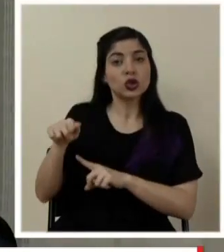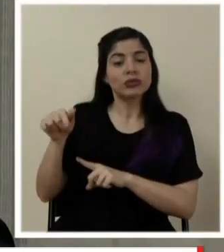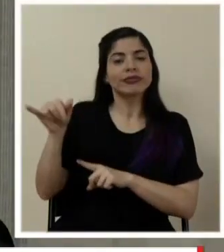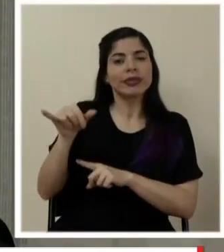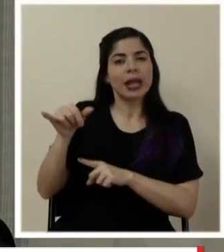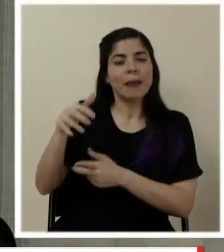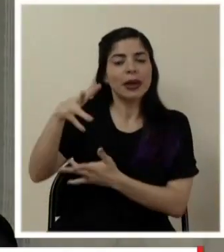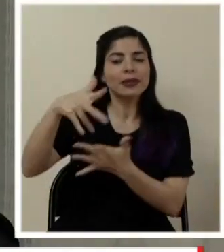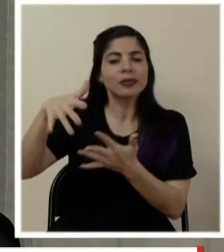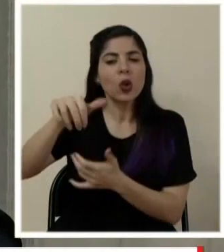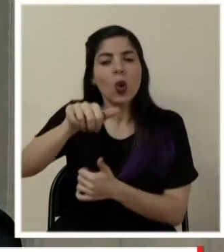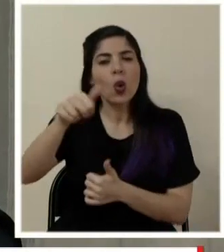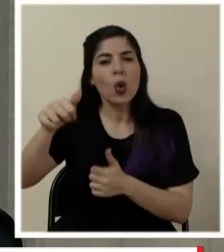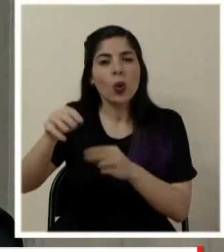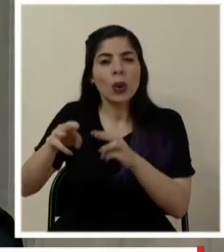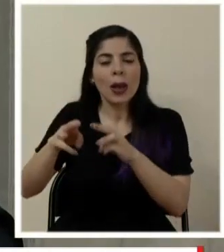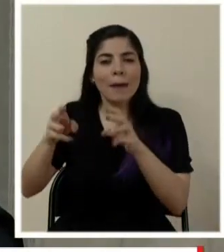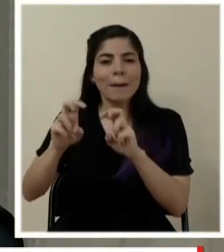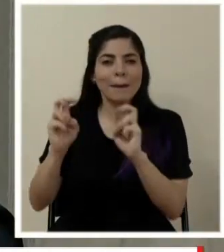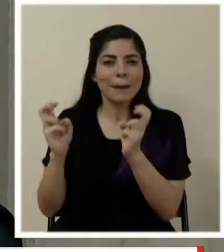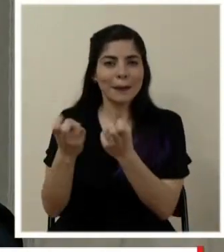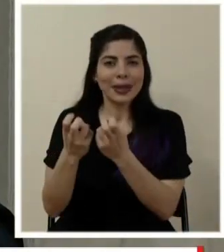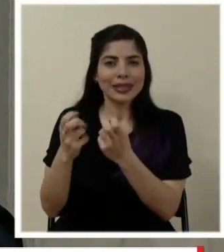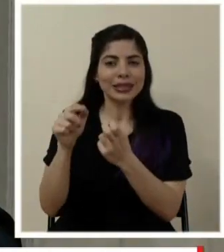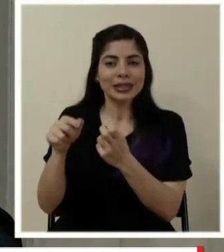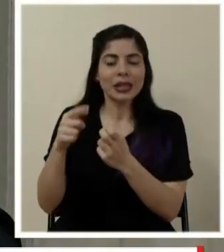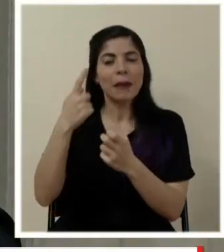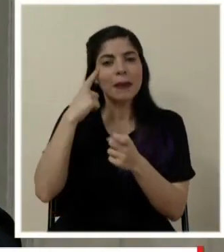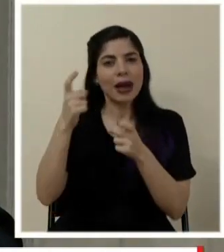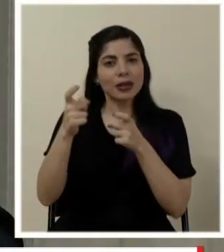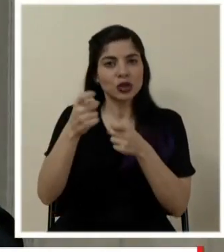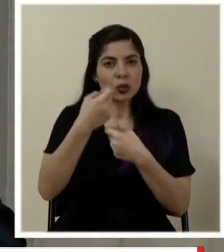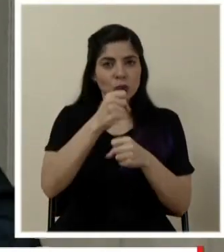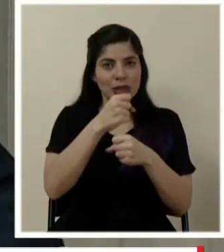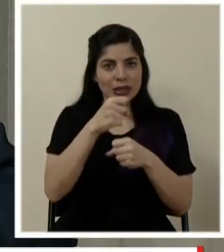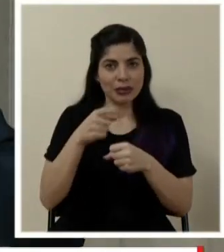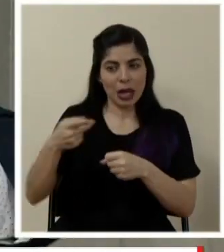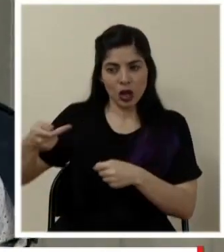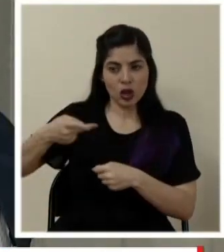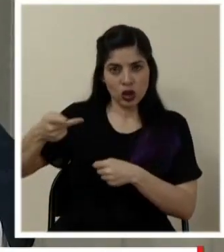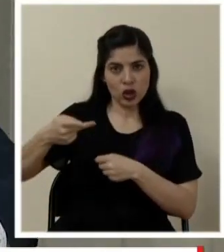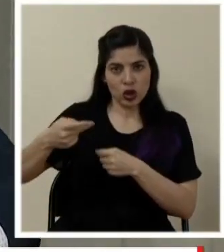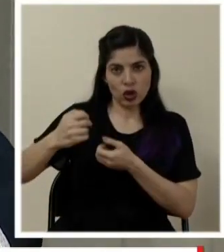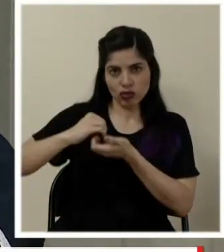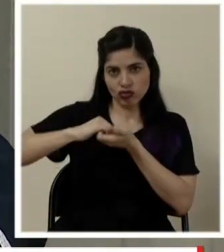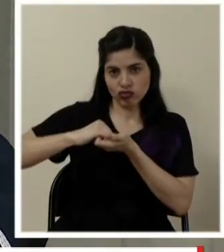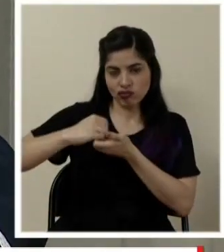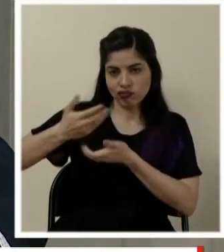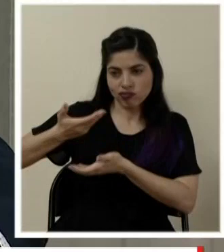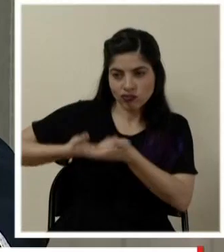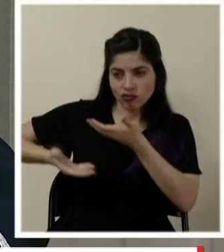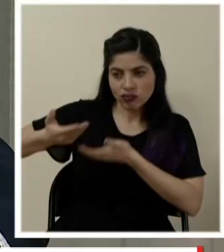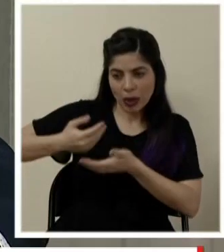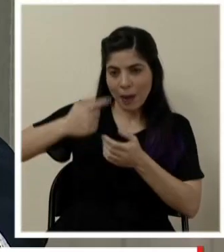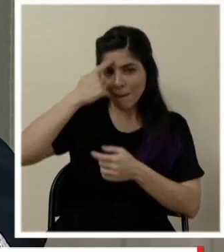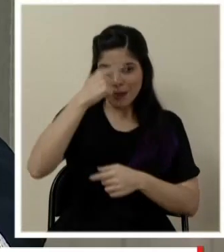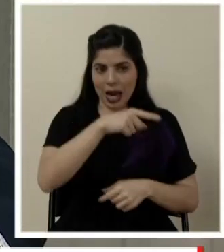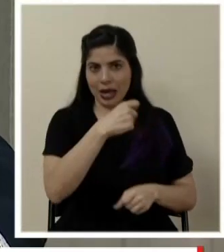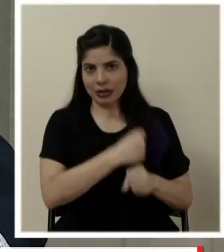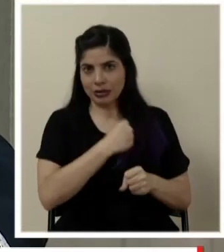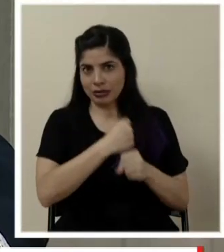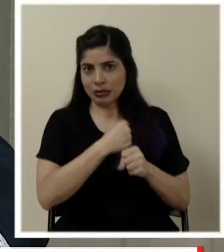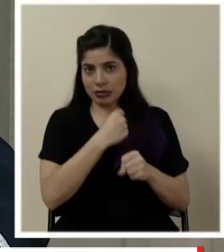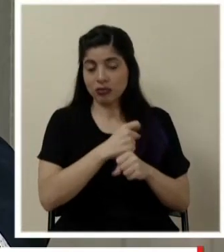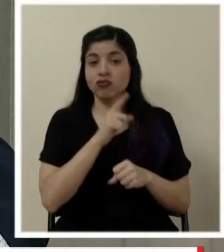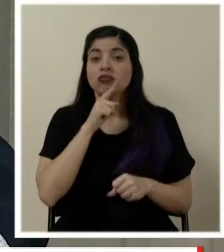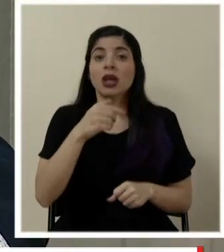interactúa con la Mesa de Gestión Municipal para poder desarrollar esta tarea, de modo tal que